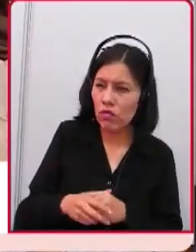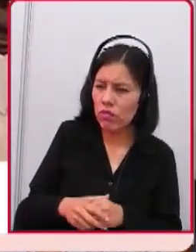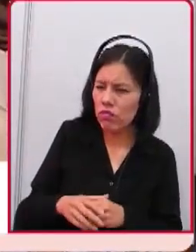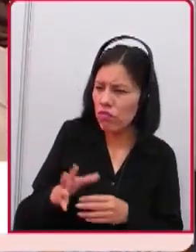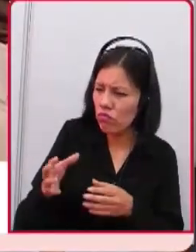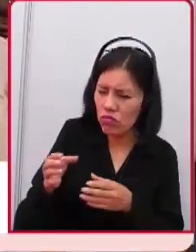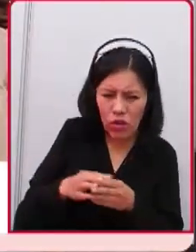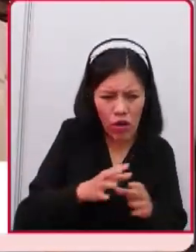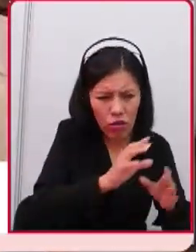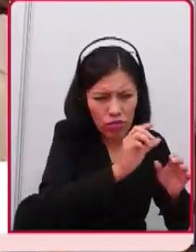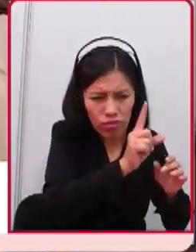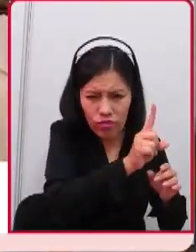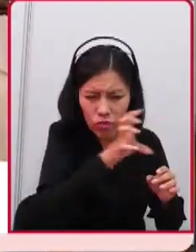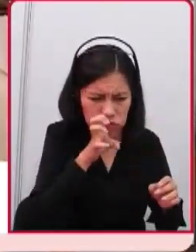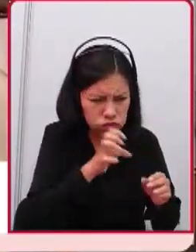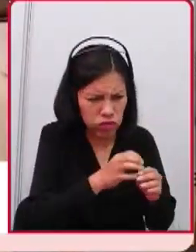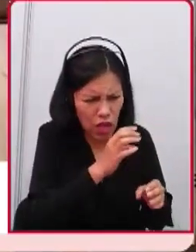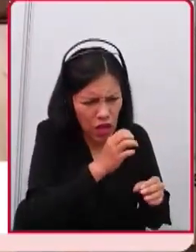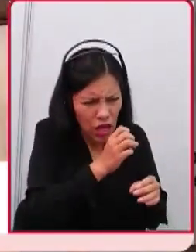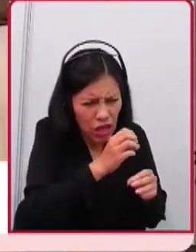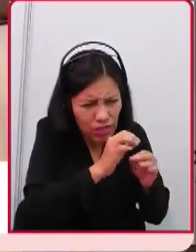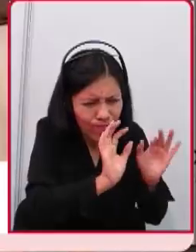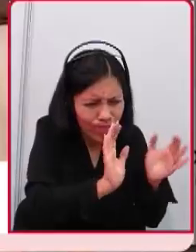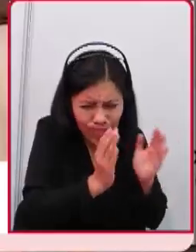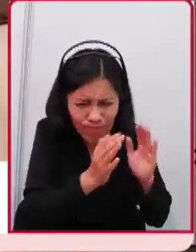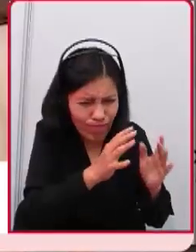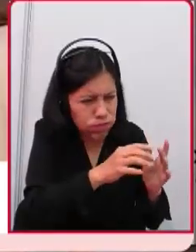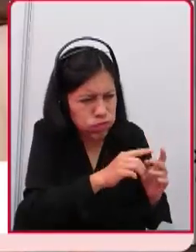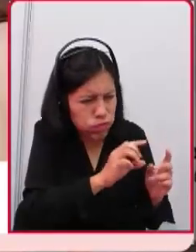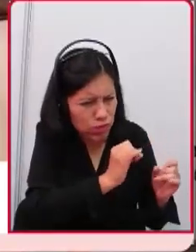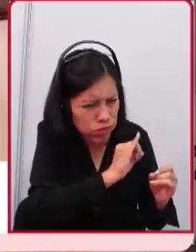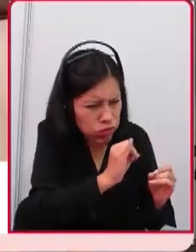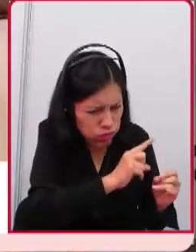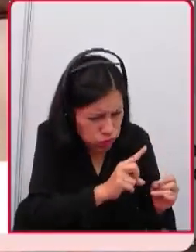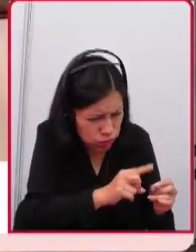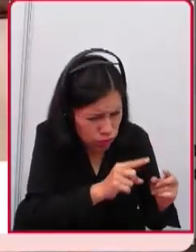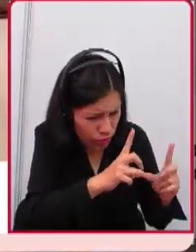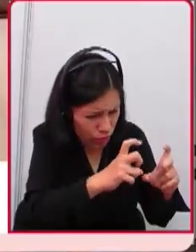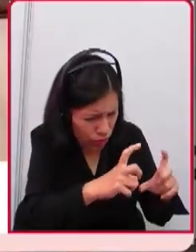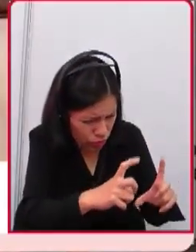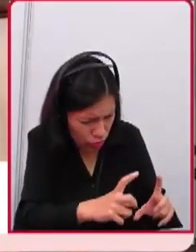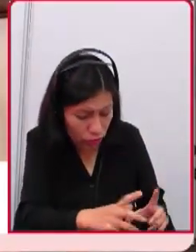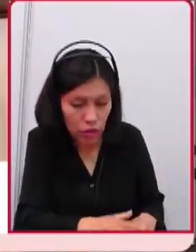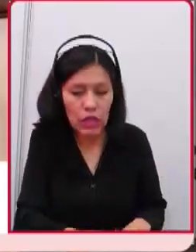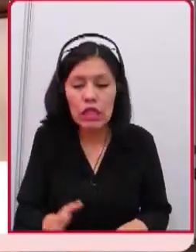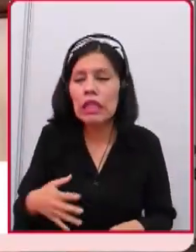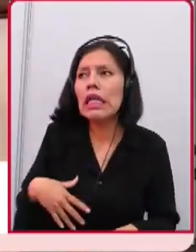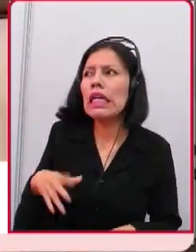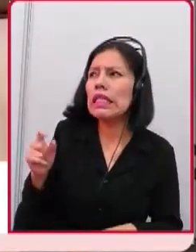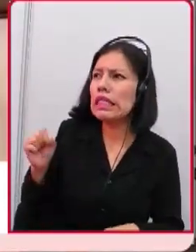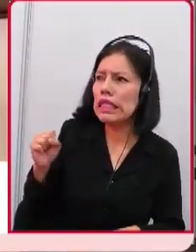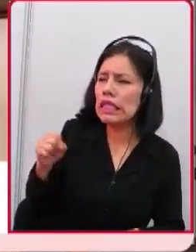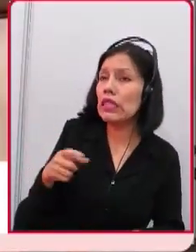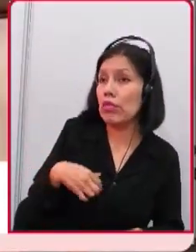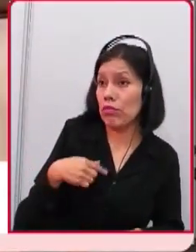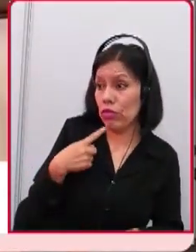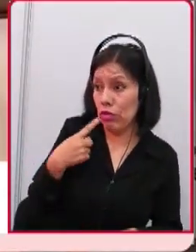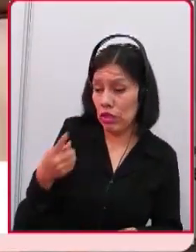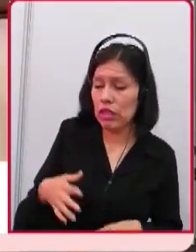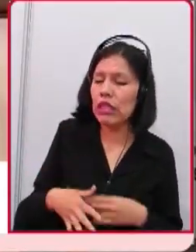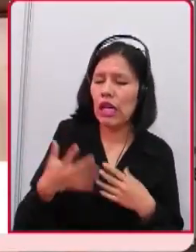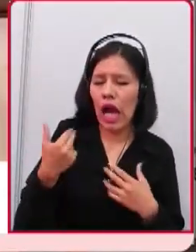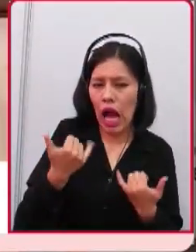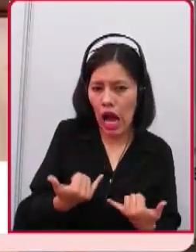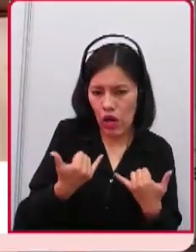modelo determinístico crillado, ¿son similares, son comparables? Así es. Si bien es cierto, como dije, aún estamos en la etapa